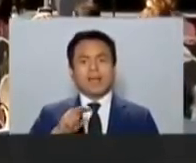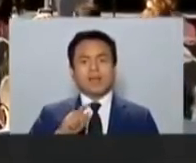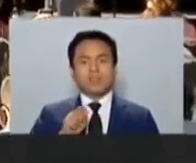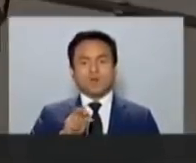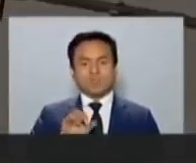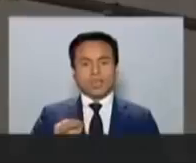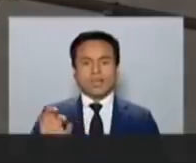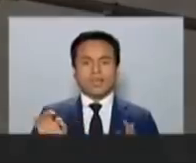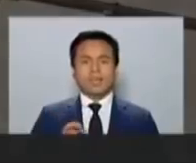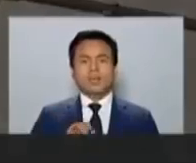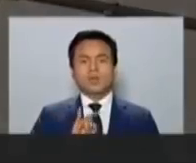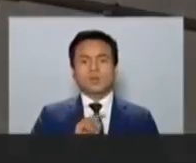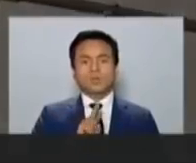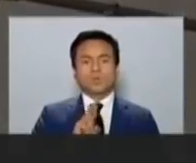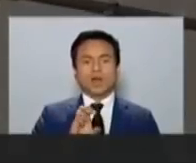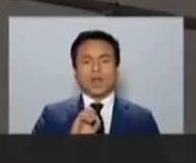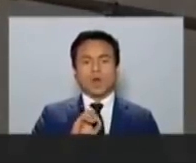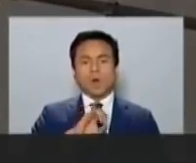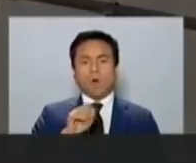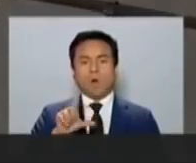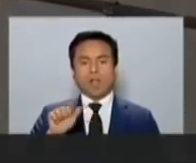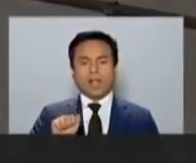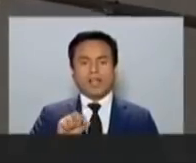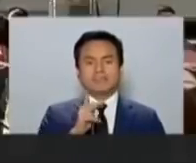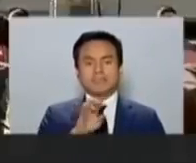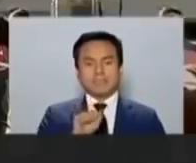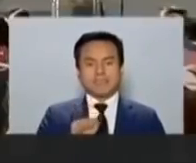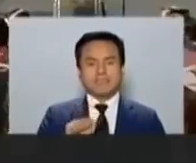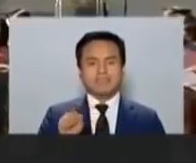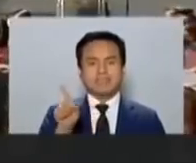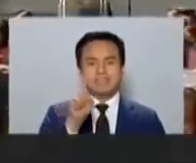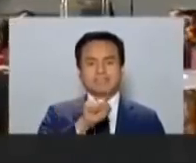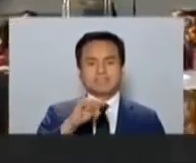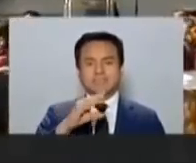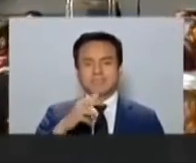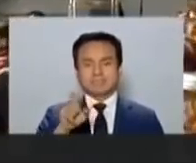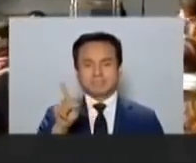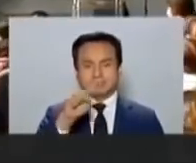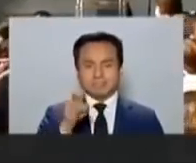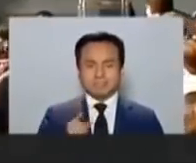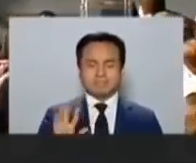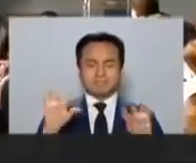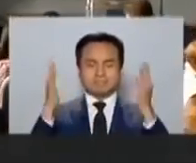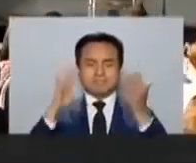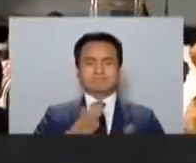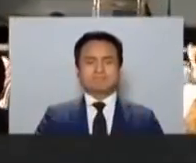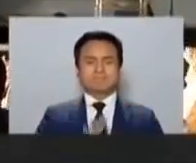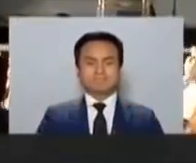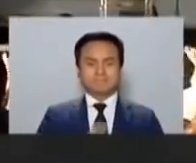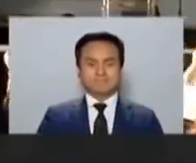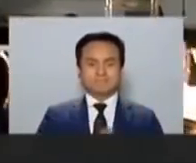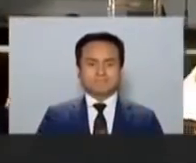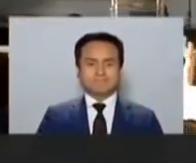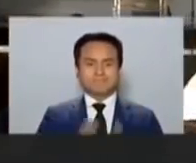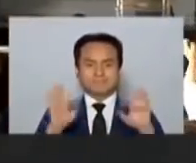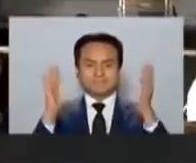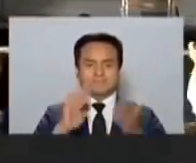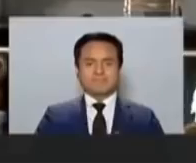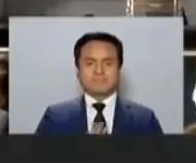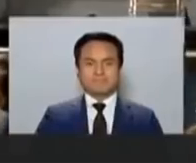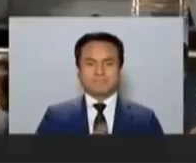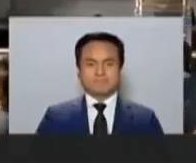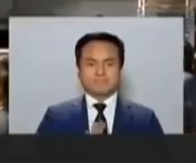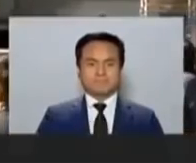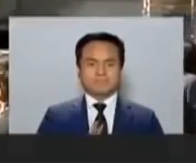Interior, Jorge Burgos, en entrevista con nuestro medio asociado CNN Chile, recalcó que esta semana en la Araucanía hubo 4 decesos.